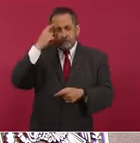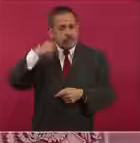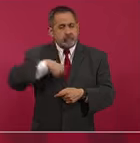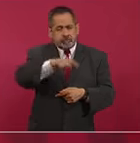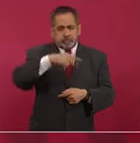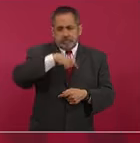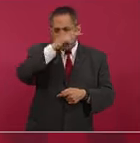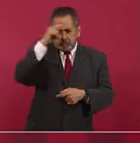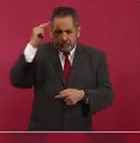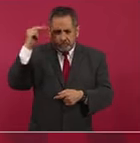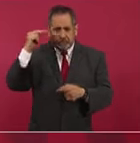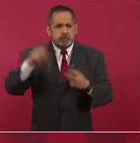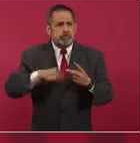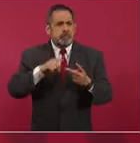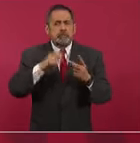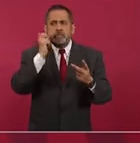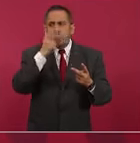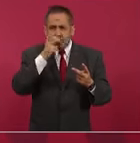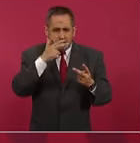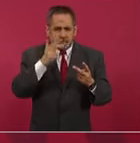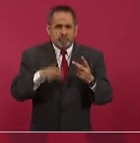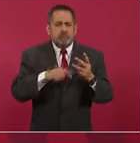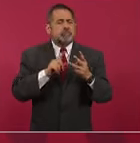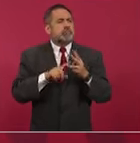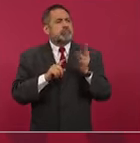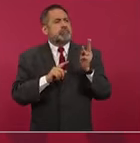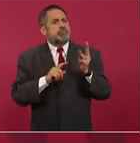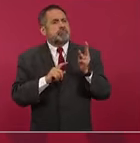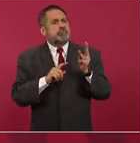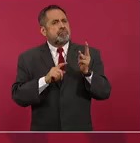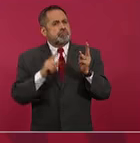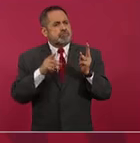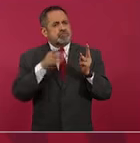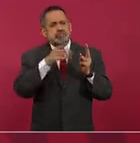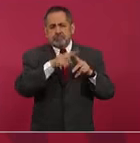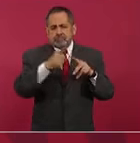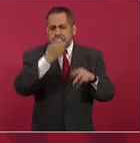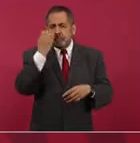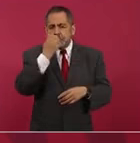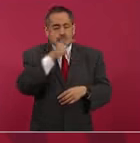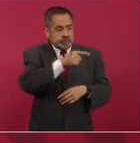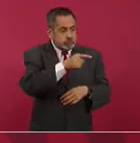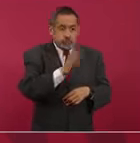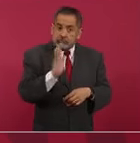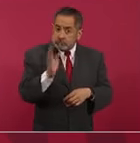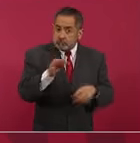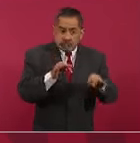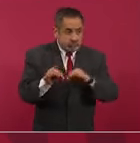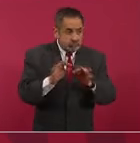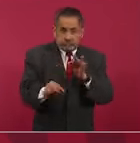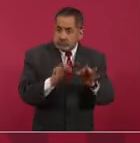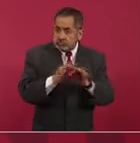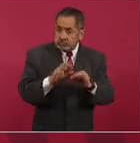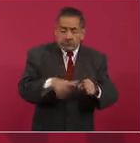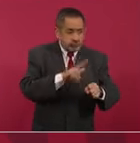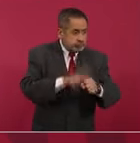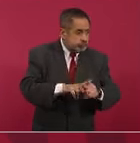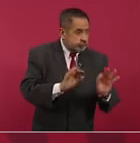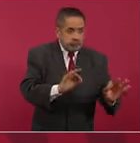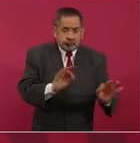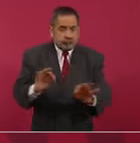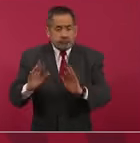estado en Chihuahua, hemos tenido la oportunidad de visitar escuelas y ya están trabajando de manera normal. A